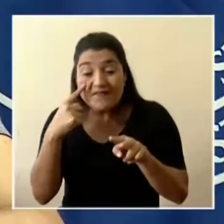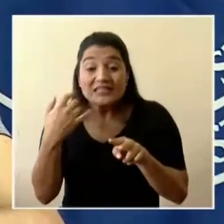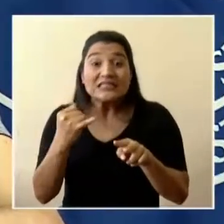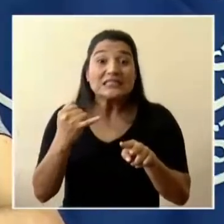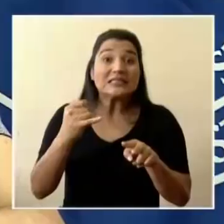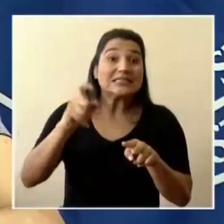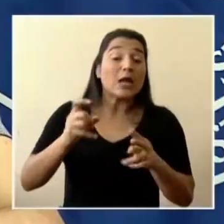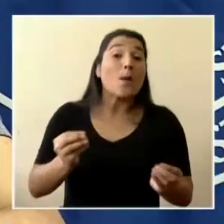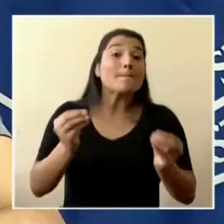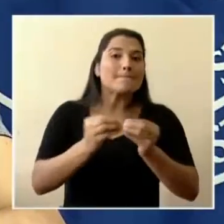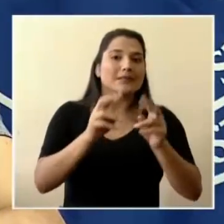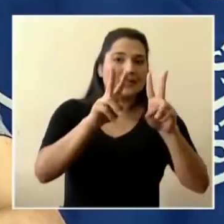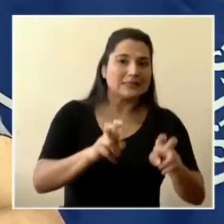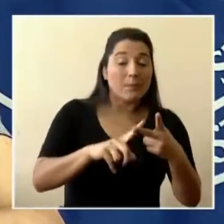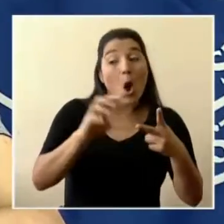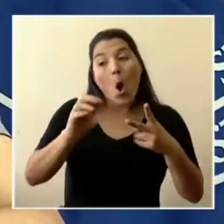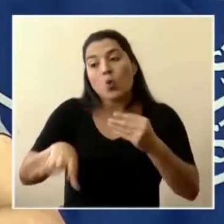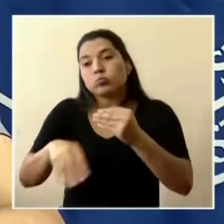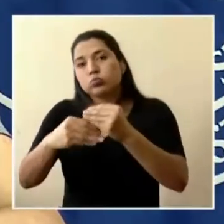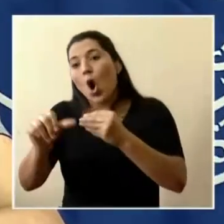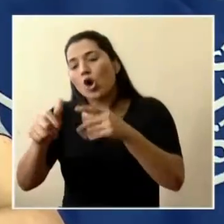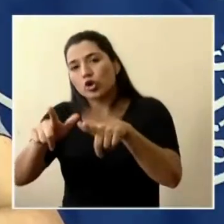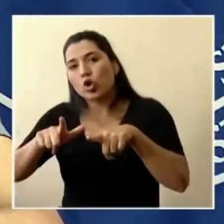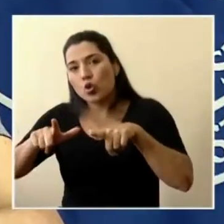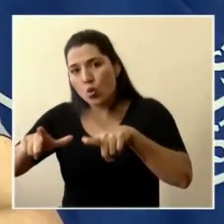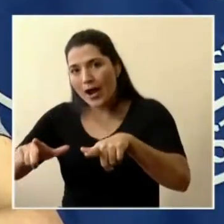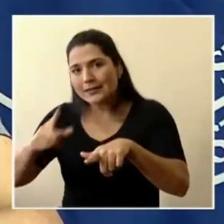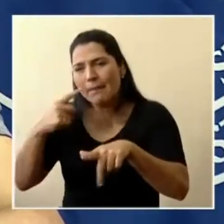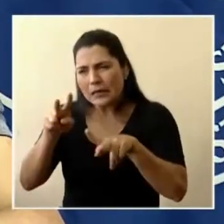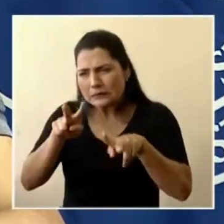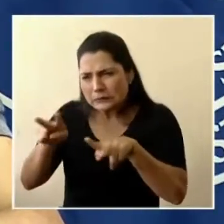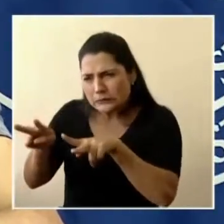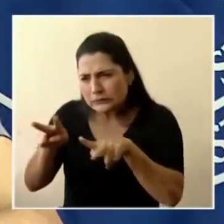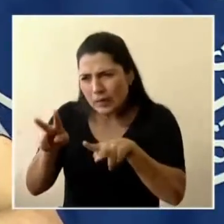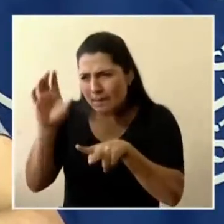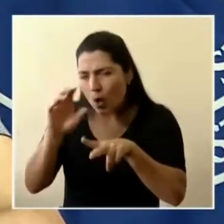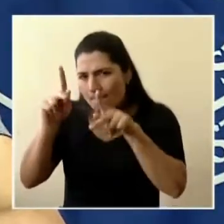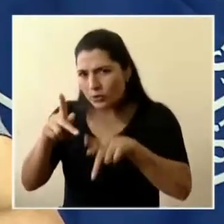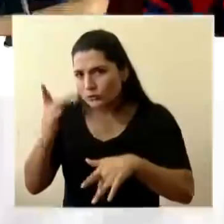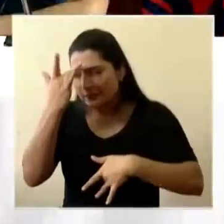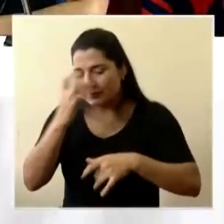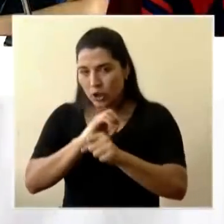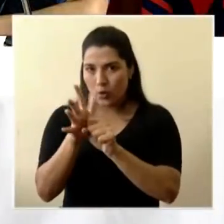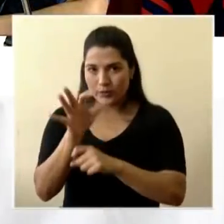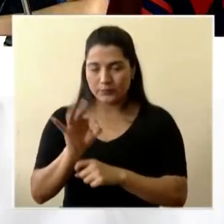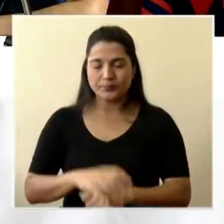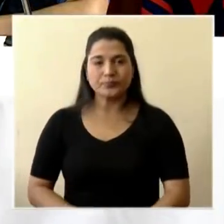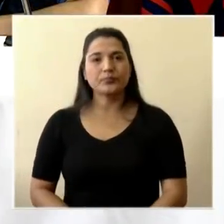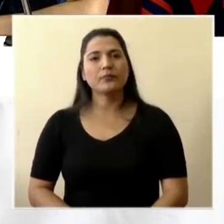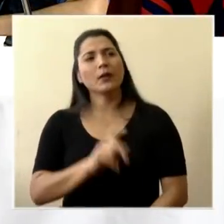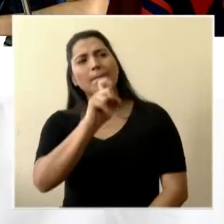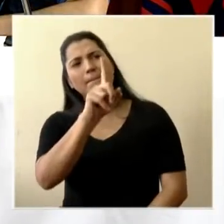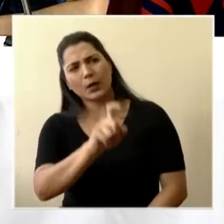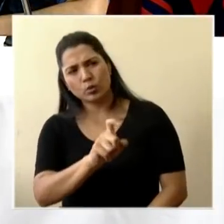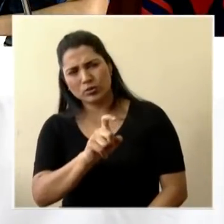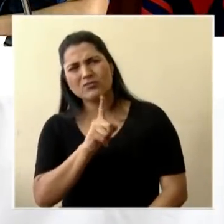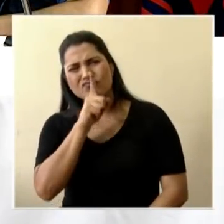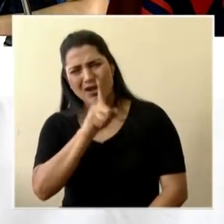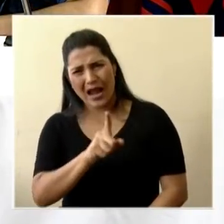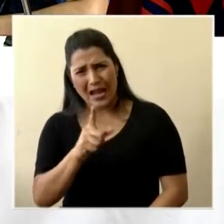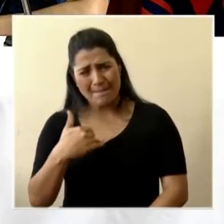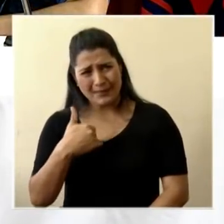sumar algunos otros lugares estratégicos que puedan ayudar con esta vigilancia. Don Michael, nos preguntan si es cierto que el Ministerio de